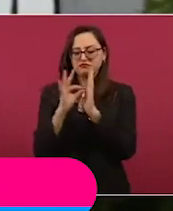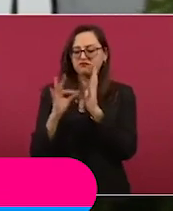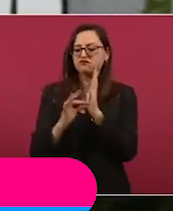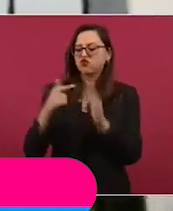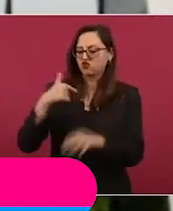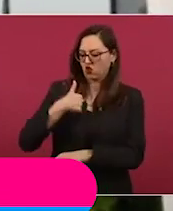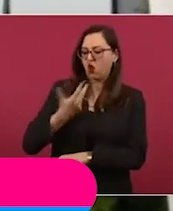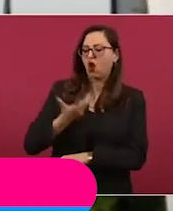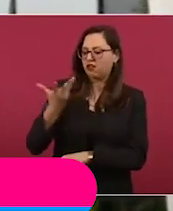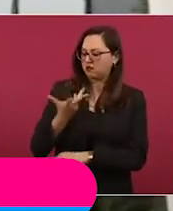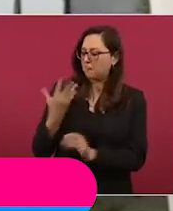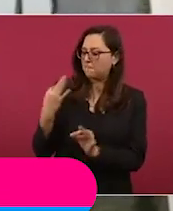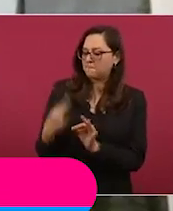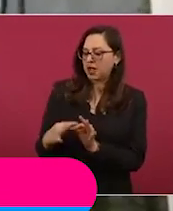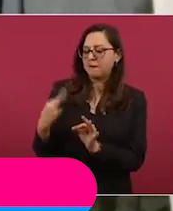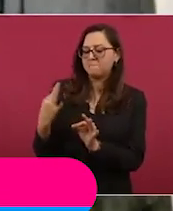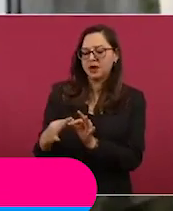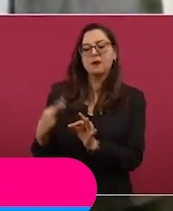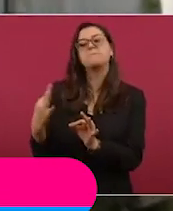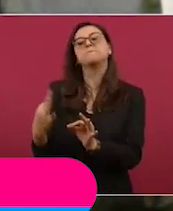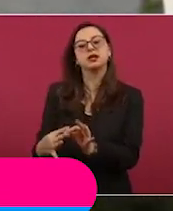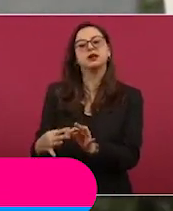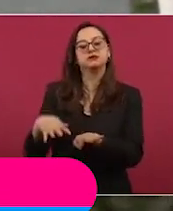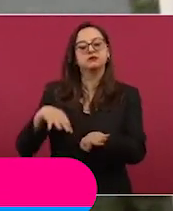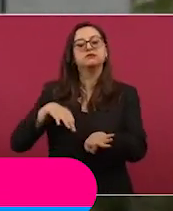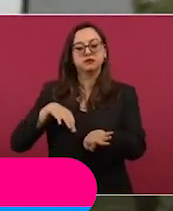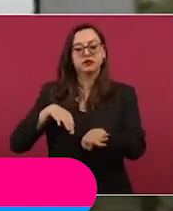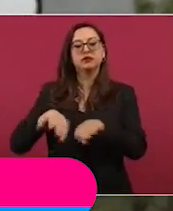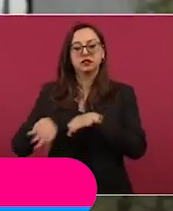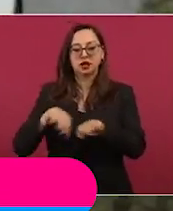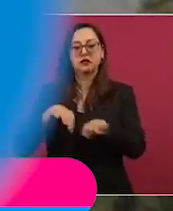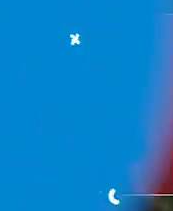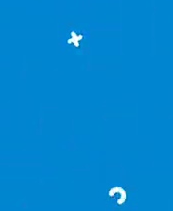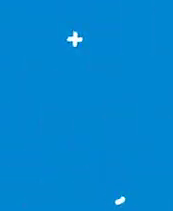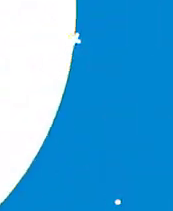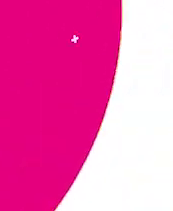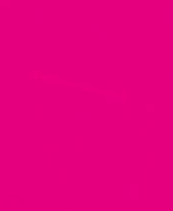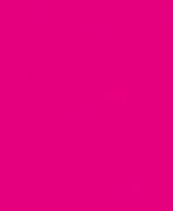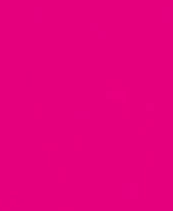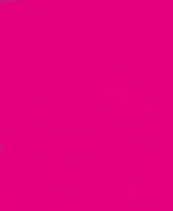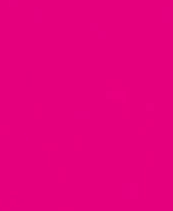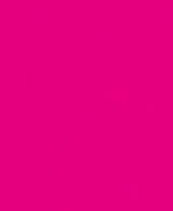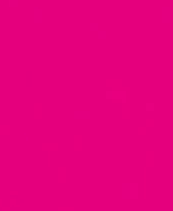logros de este gobierno.